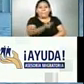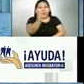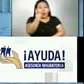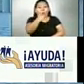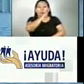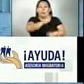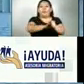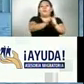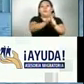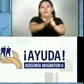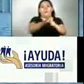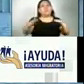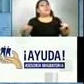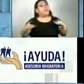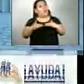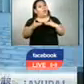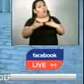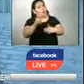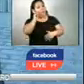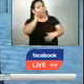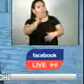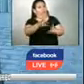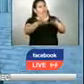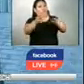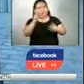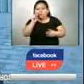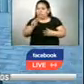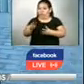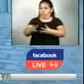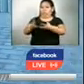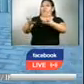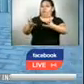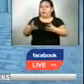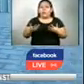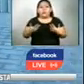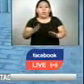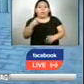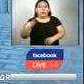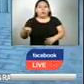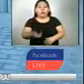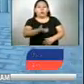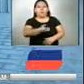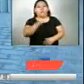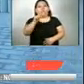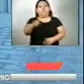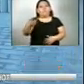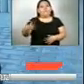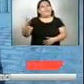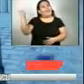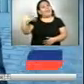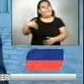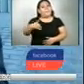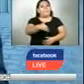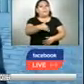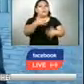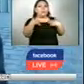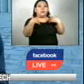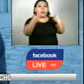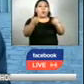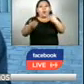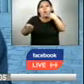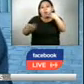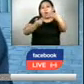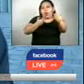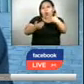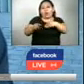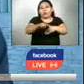COVID, también se ha observado un incremento. También hay que tomar en cuenta, como bien lo dijo el señor ministro uno de estos días, que no